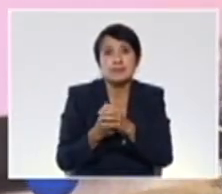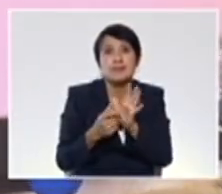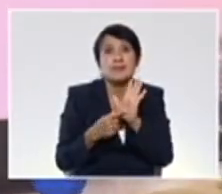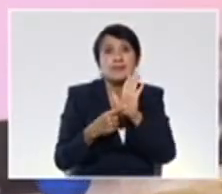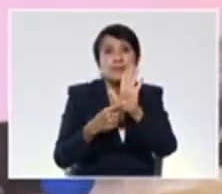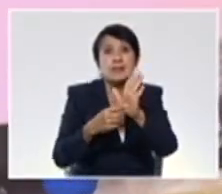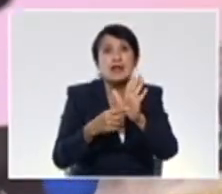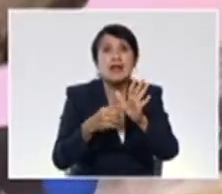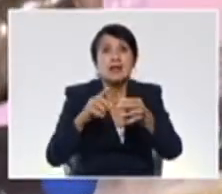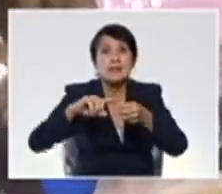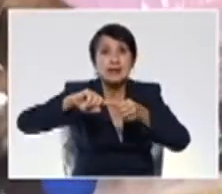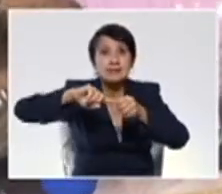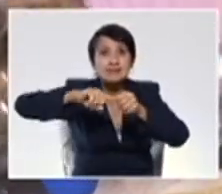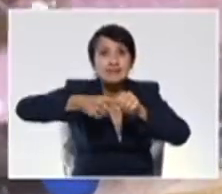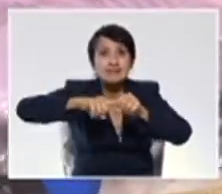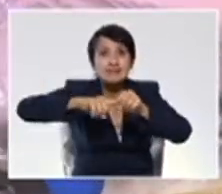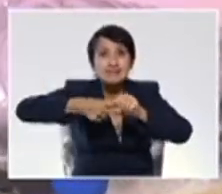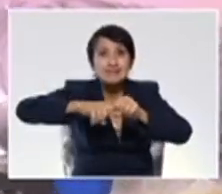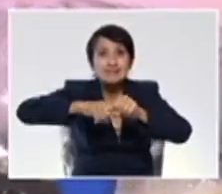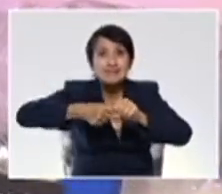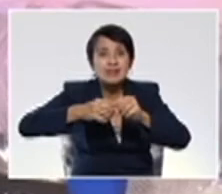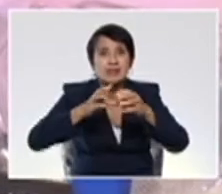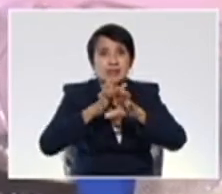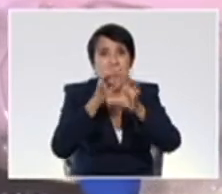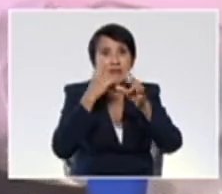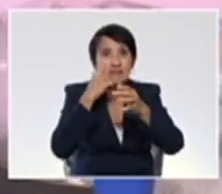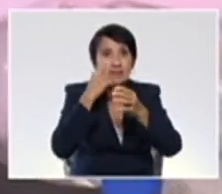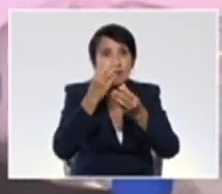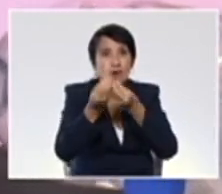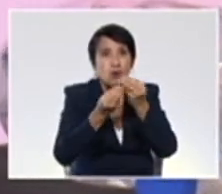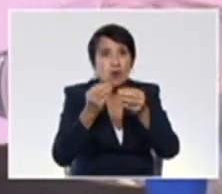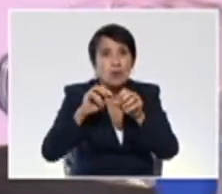vamos a perforarlo de esta manera